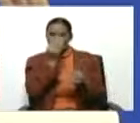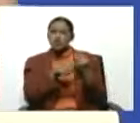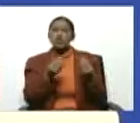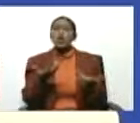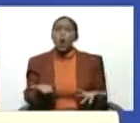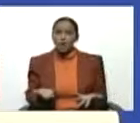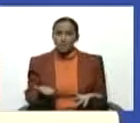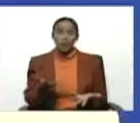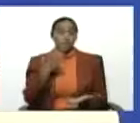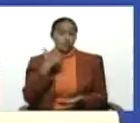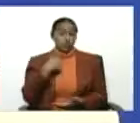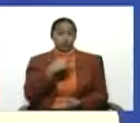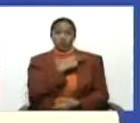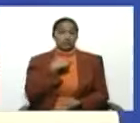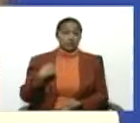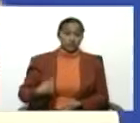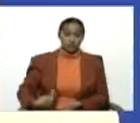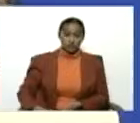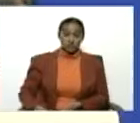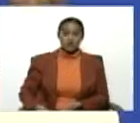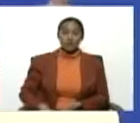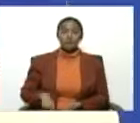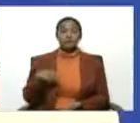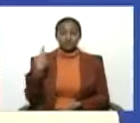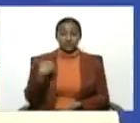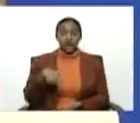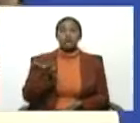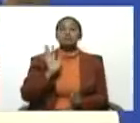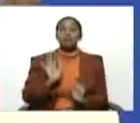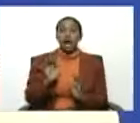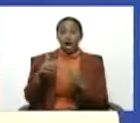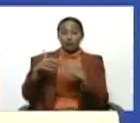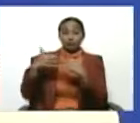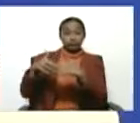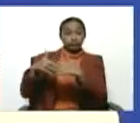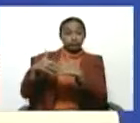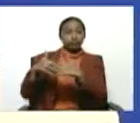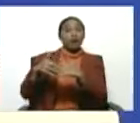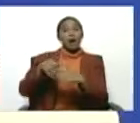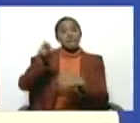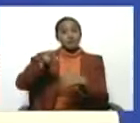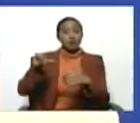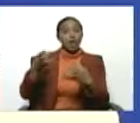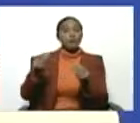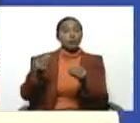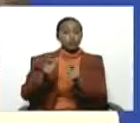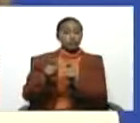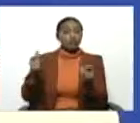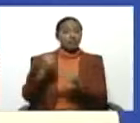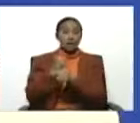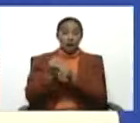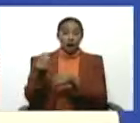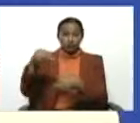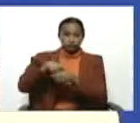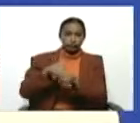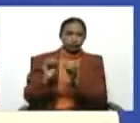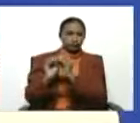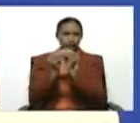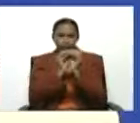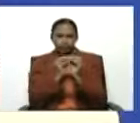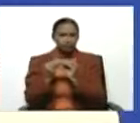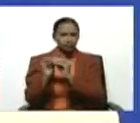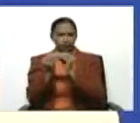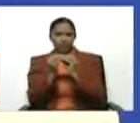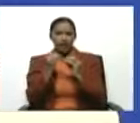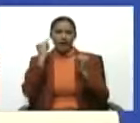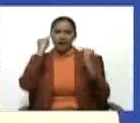ejemplo tenemos indri con much mucha mano de obra y luego al final llegamos a un punto donde